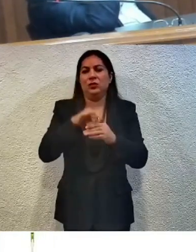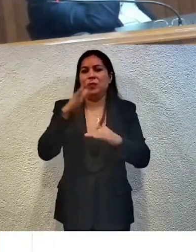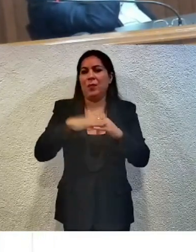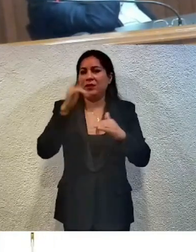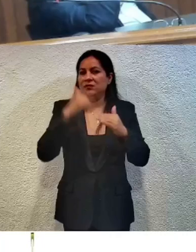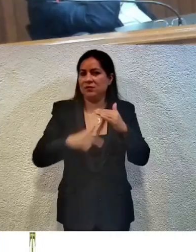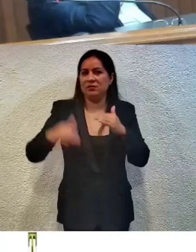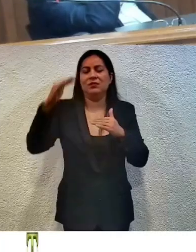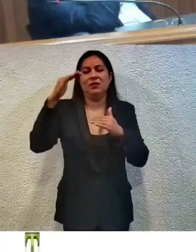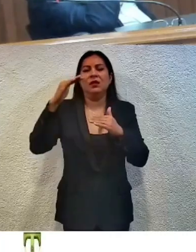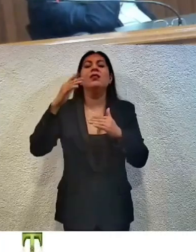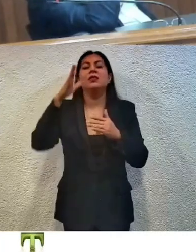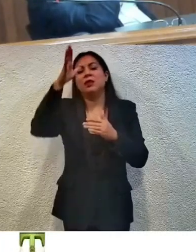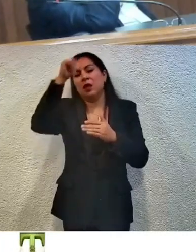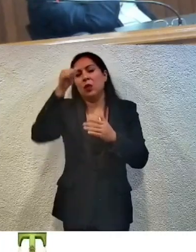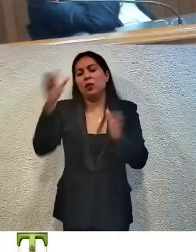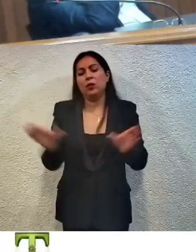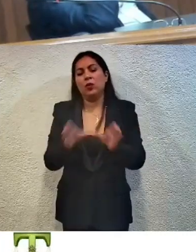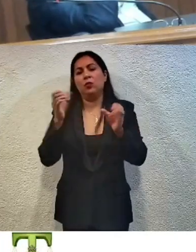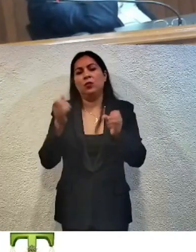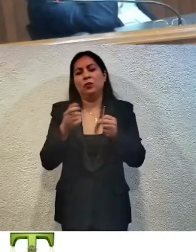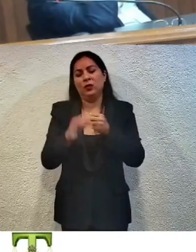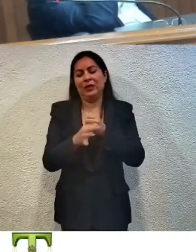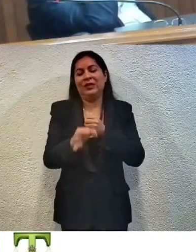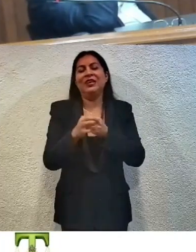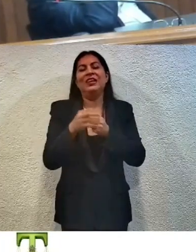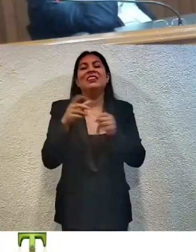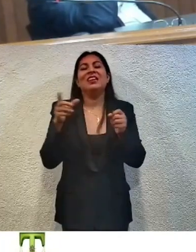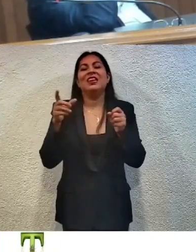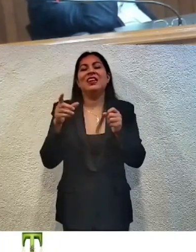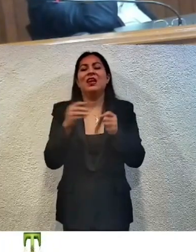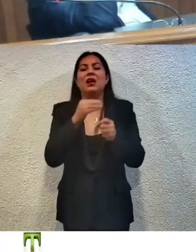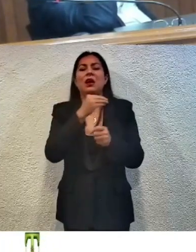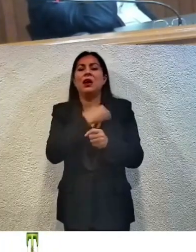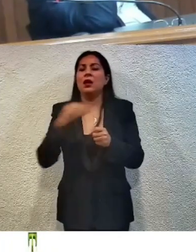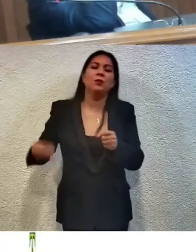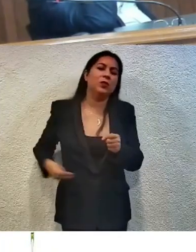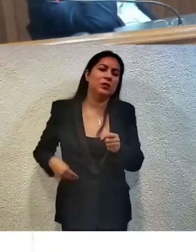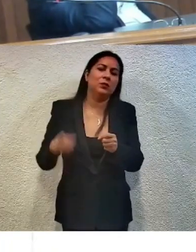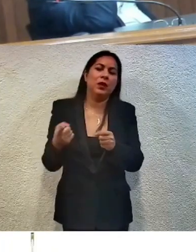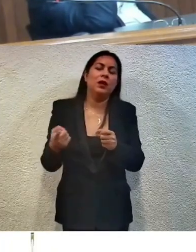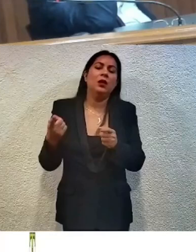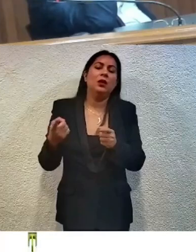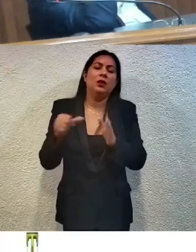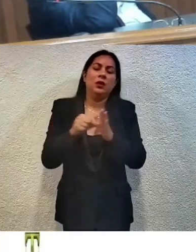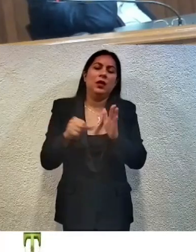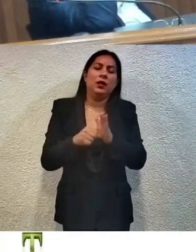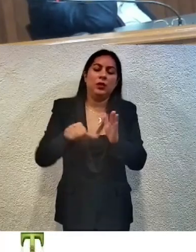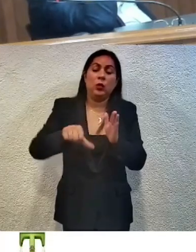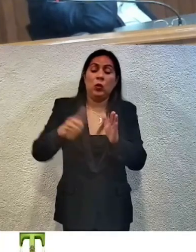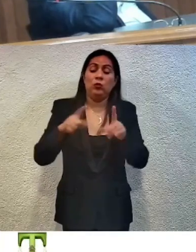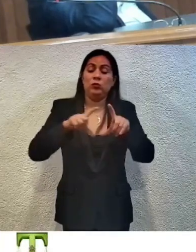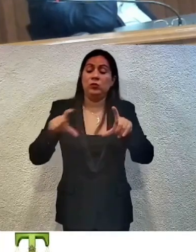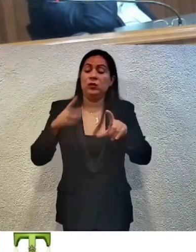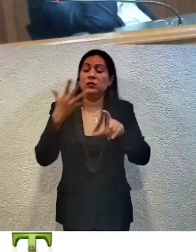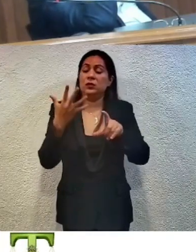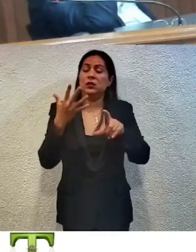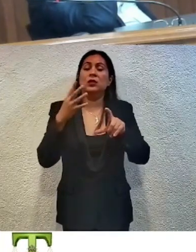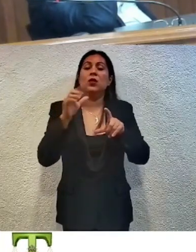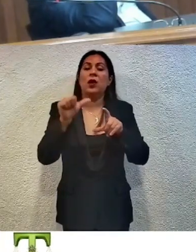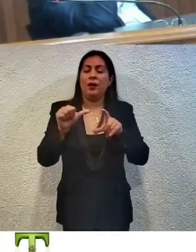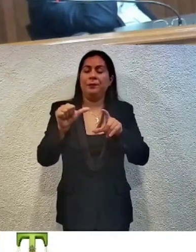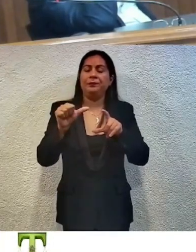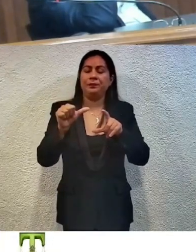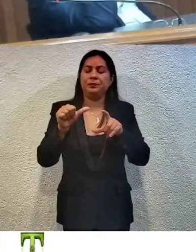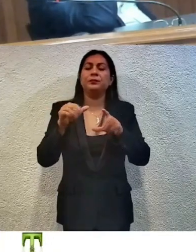alta, de acuerdo al cómputo distrital de la elección municipal en términos de lo previsto en el artículo 11, fracción quinta, inciso A,